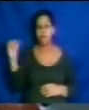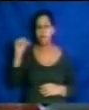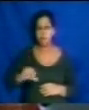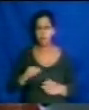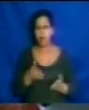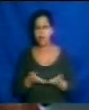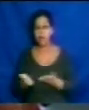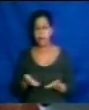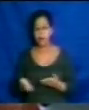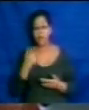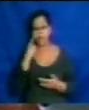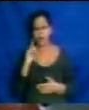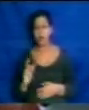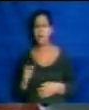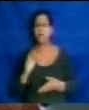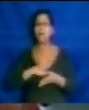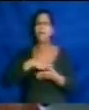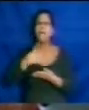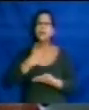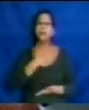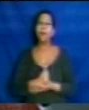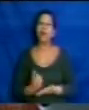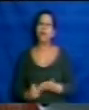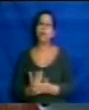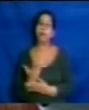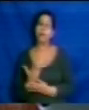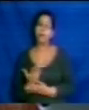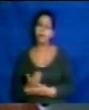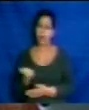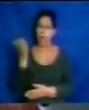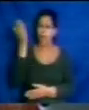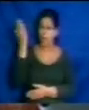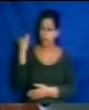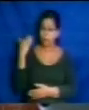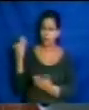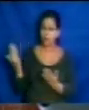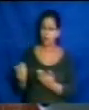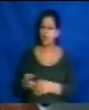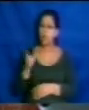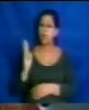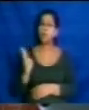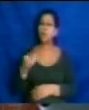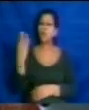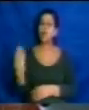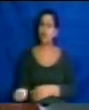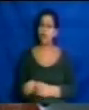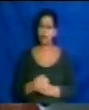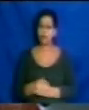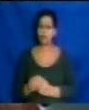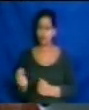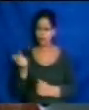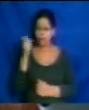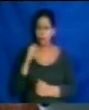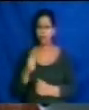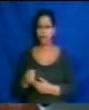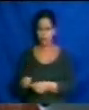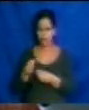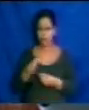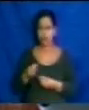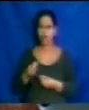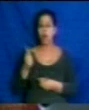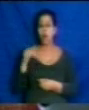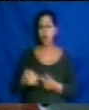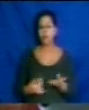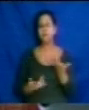consular es la entrega de los pasaportes. Lo que antes se realizaba durante el mismo día, ahora tienen que